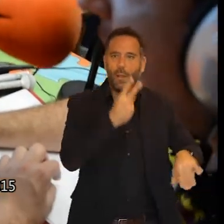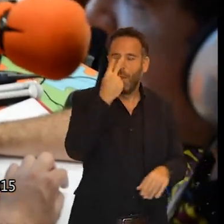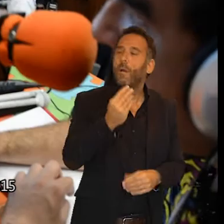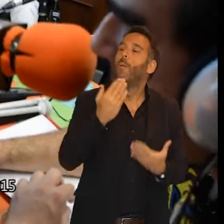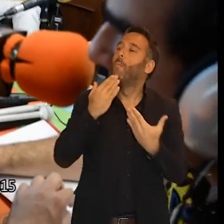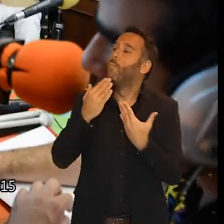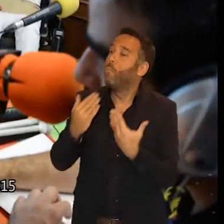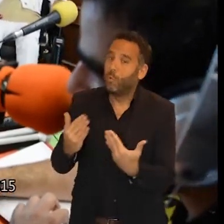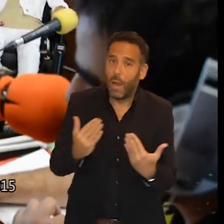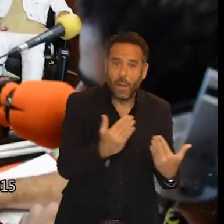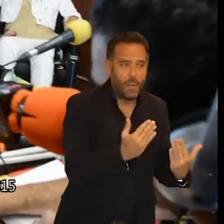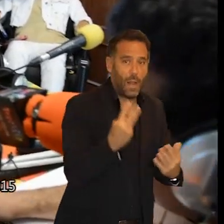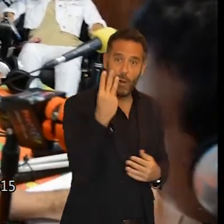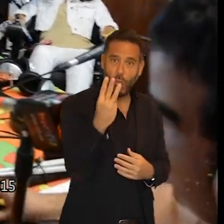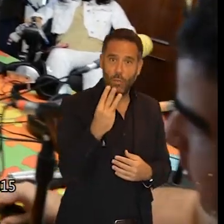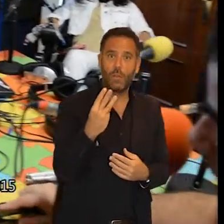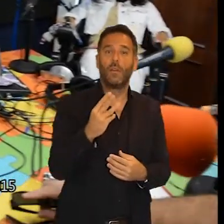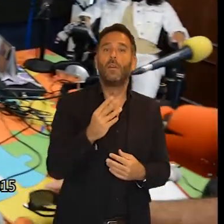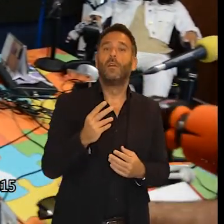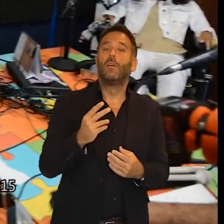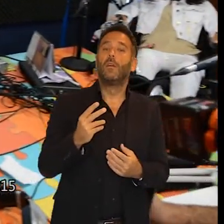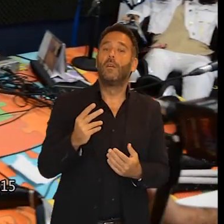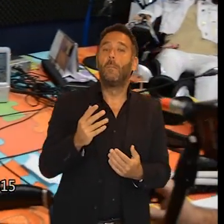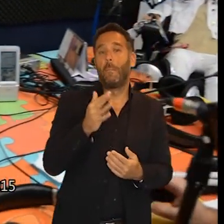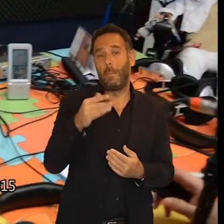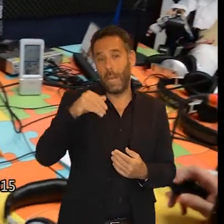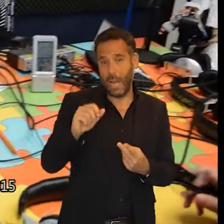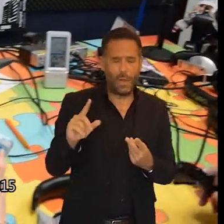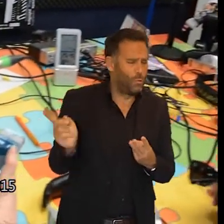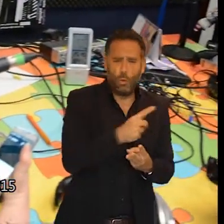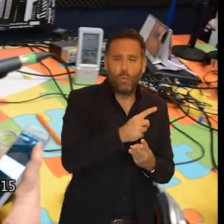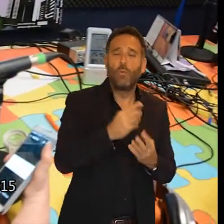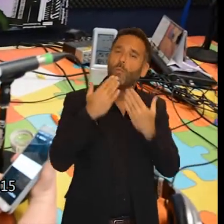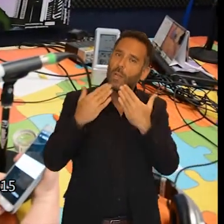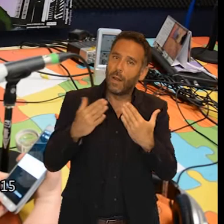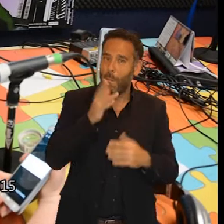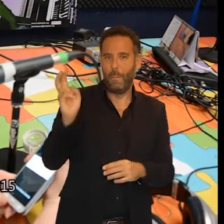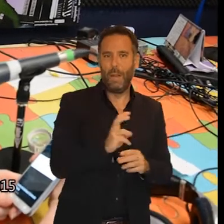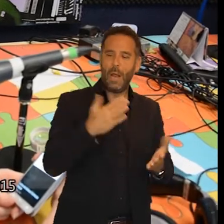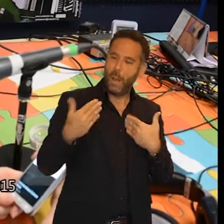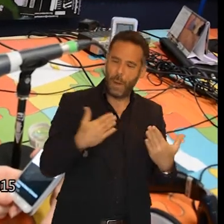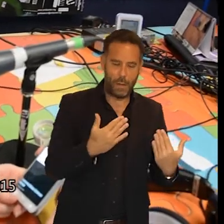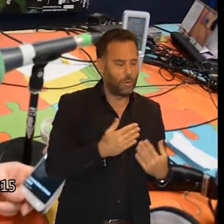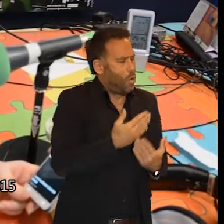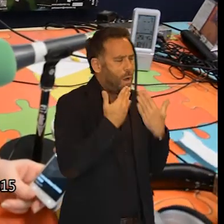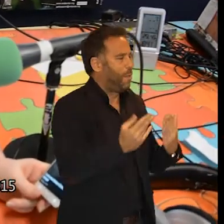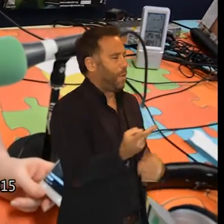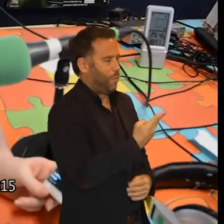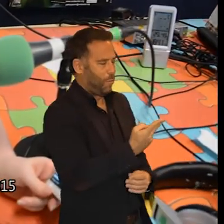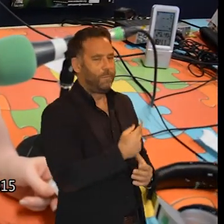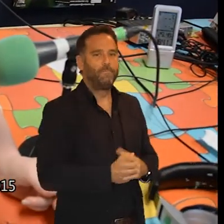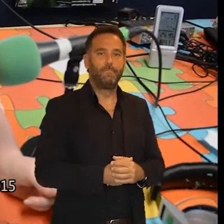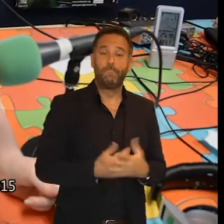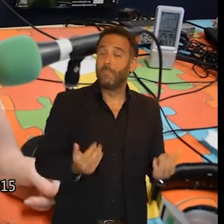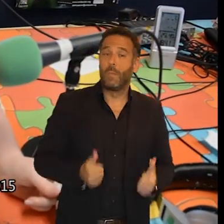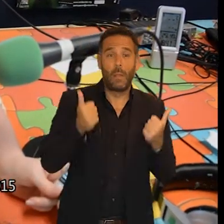tres, a Rafa, a mi tocayo Jorge y a Miguel por haber estado aquí con nosotros este ratito. A vosotros. Y